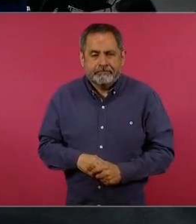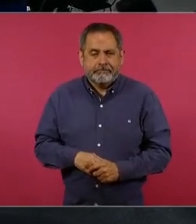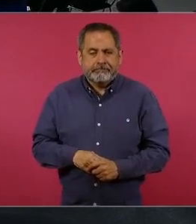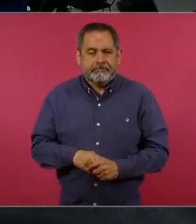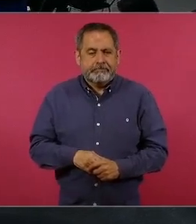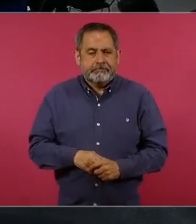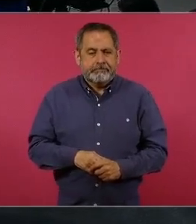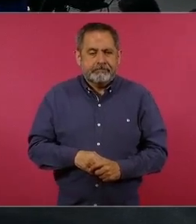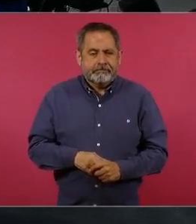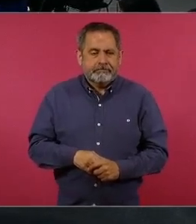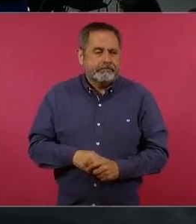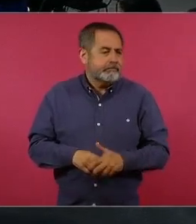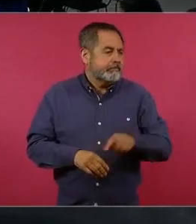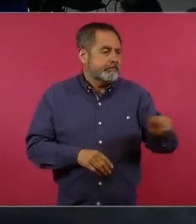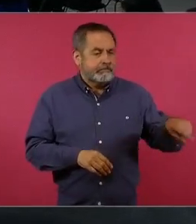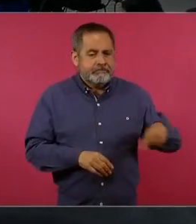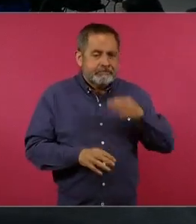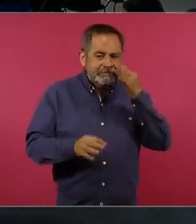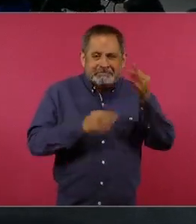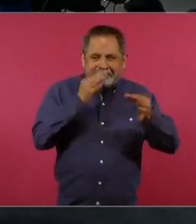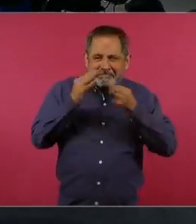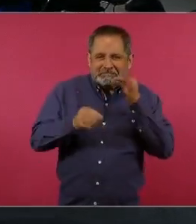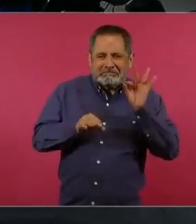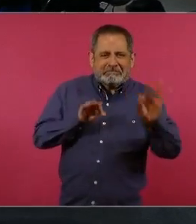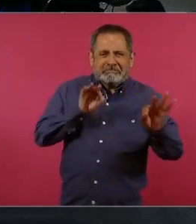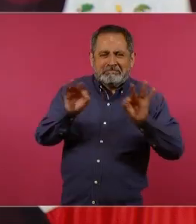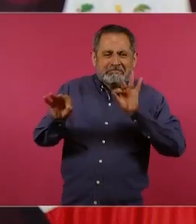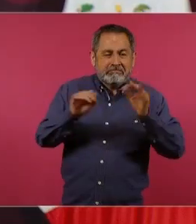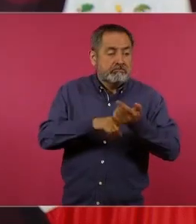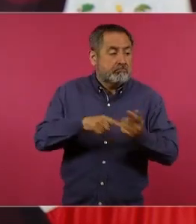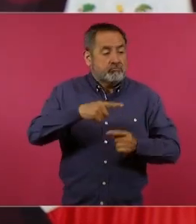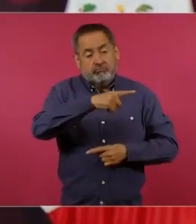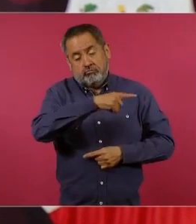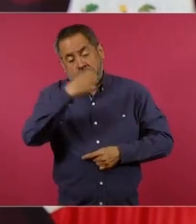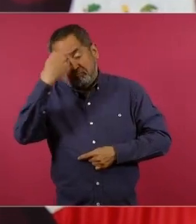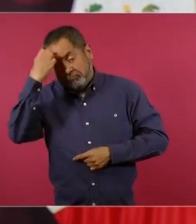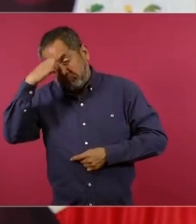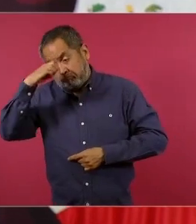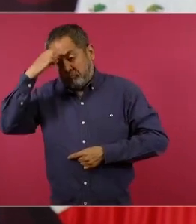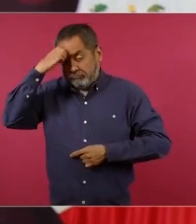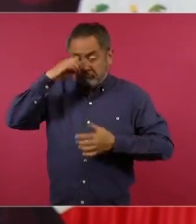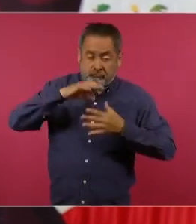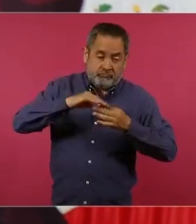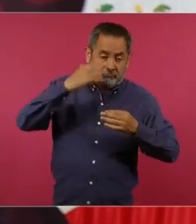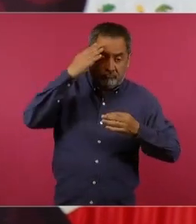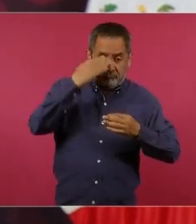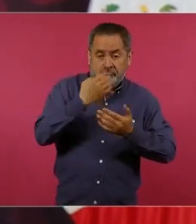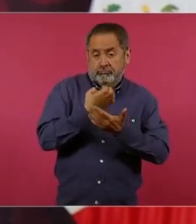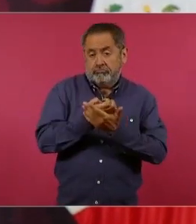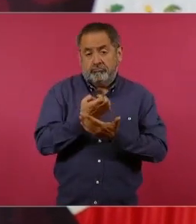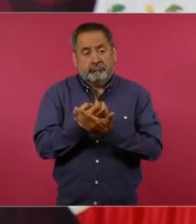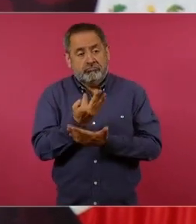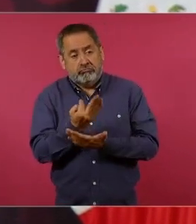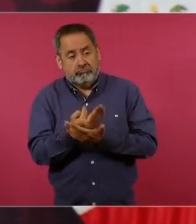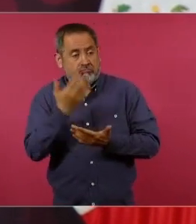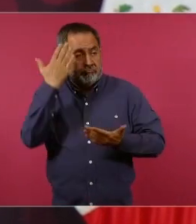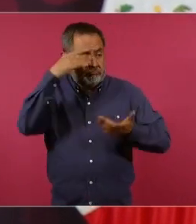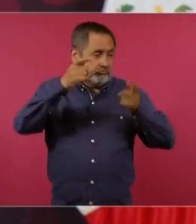hay un bombardeo en los medios, ¿no? Los expertos en materia económica,